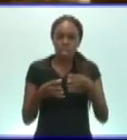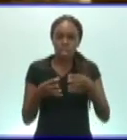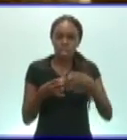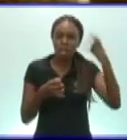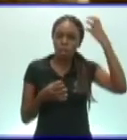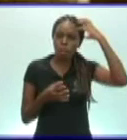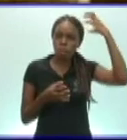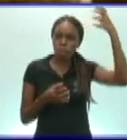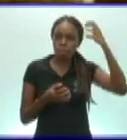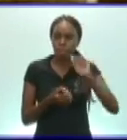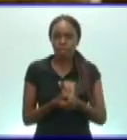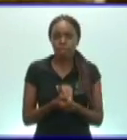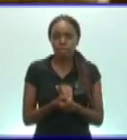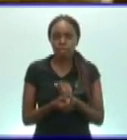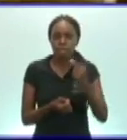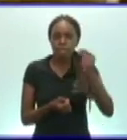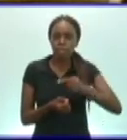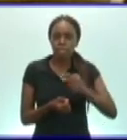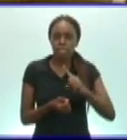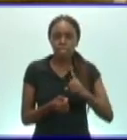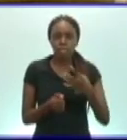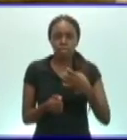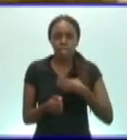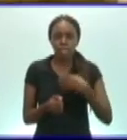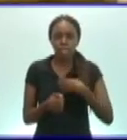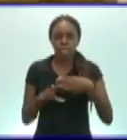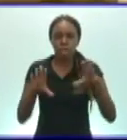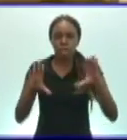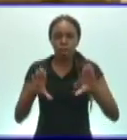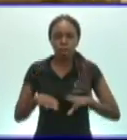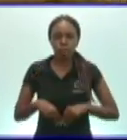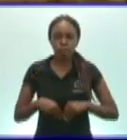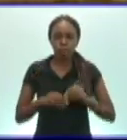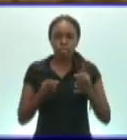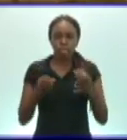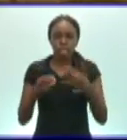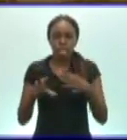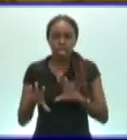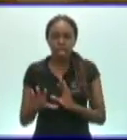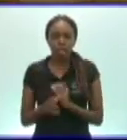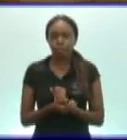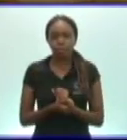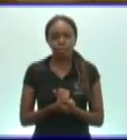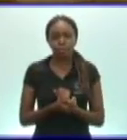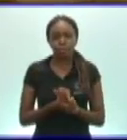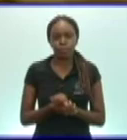cuyos funcionarios no pierden oportunidad de vejarlo y humillarlo.